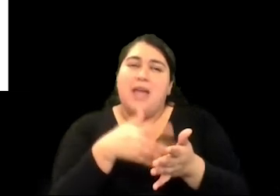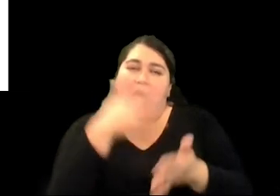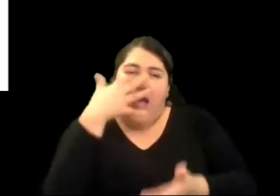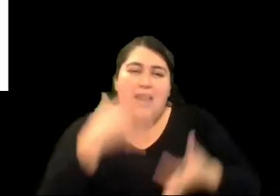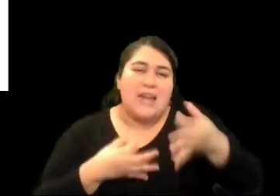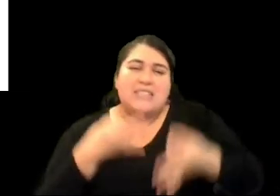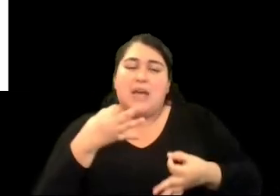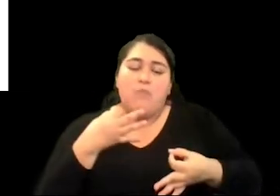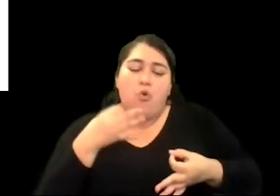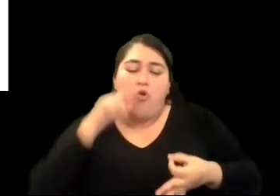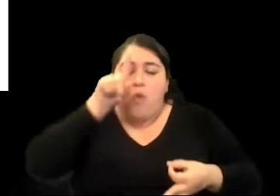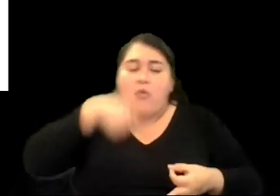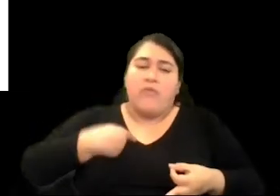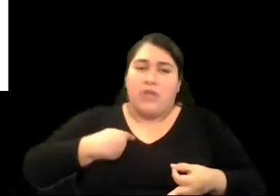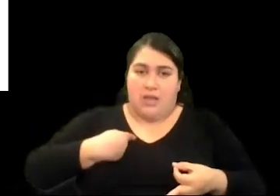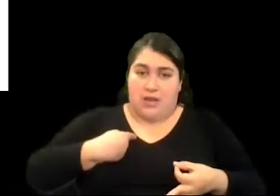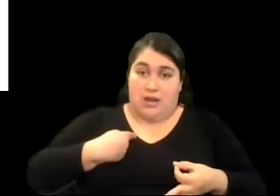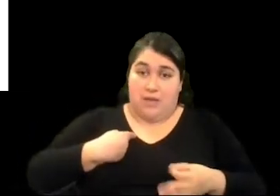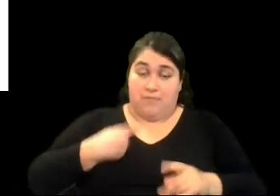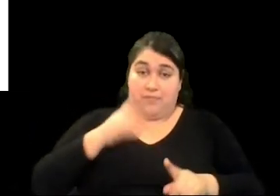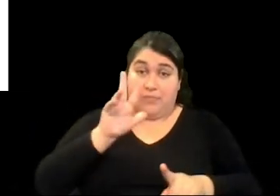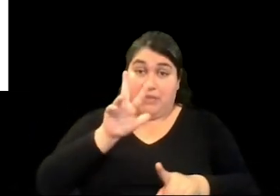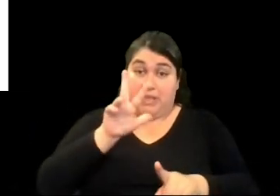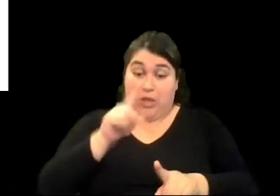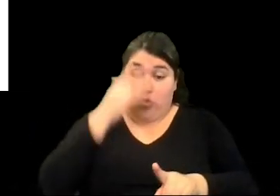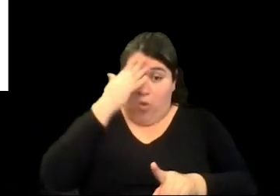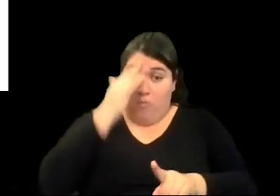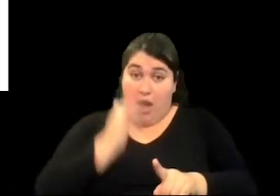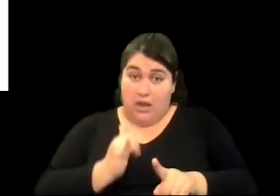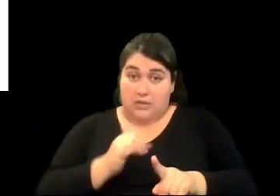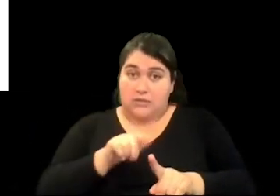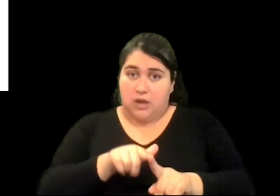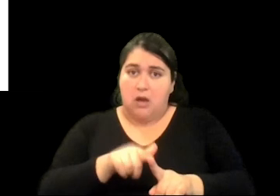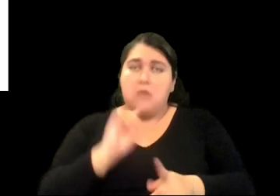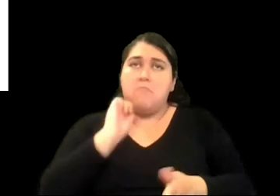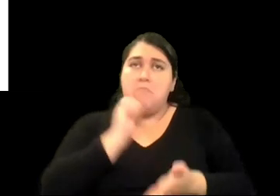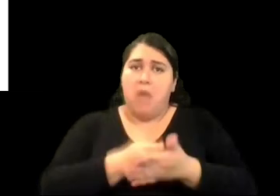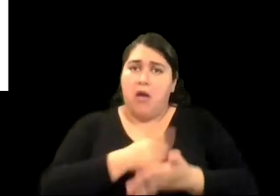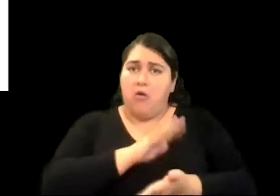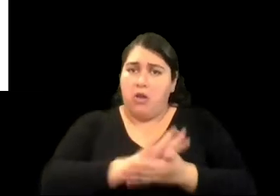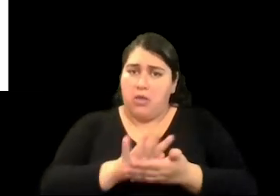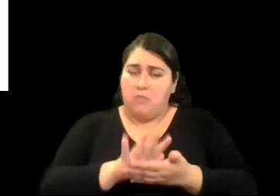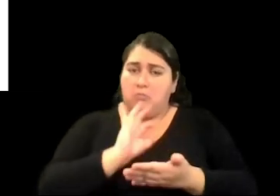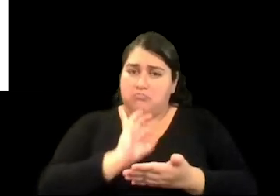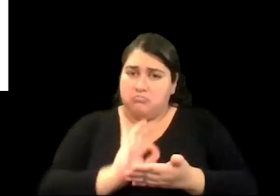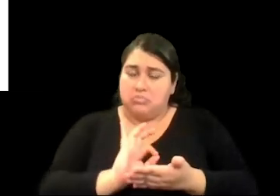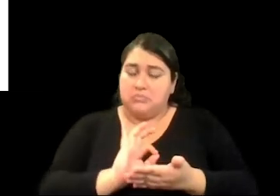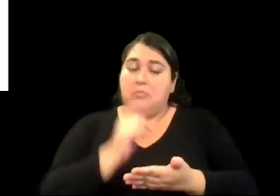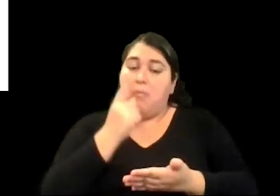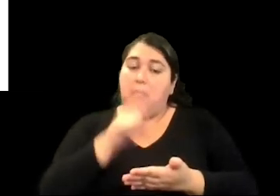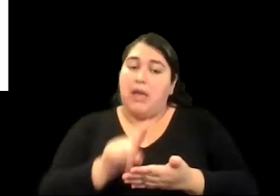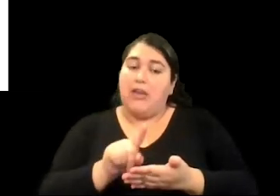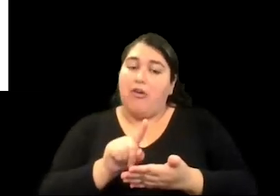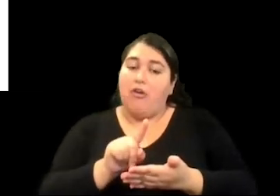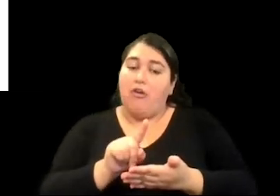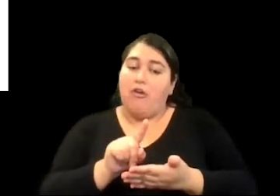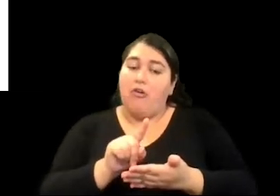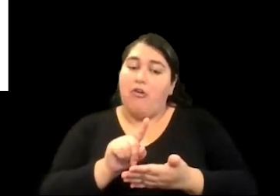sucedió. Al 31/3 está cancelada la obligación, la acción penal se